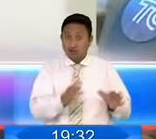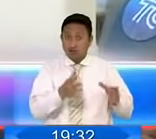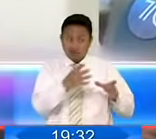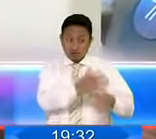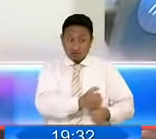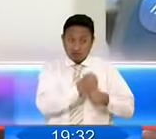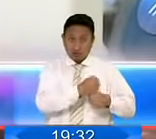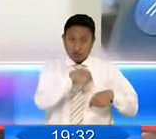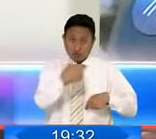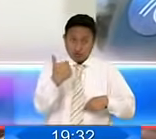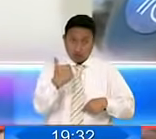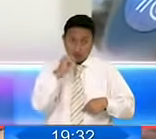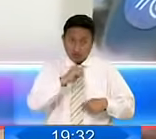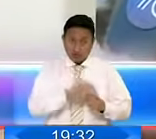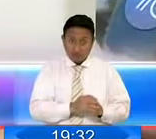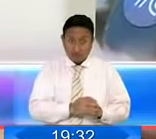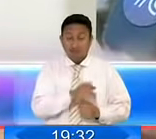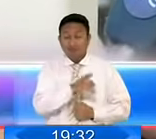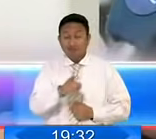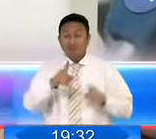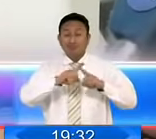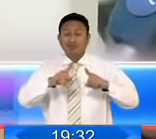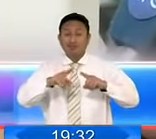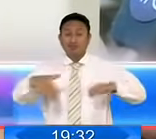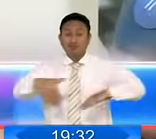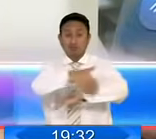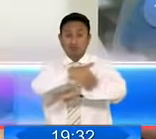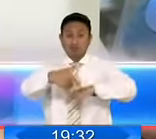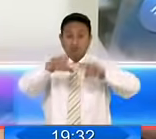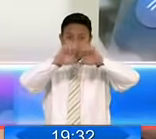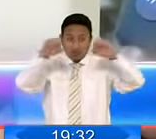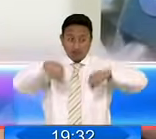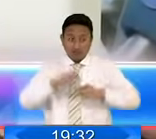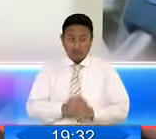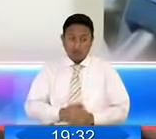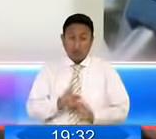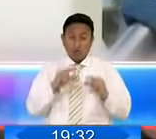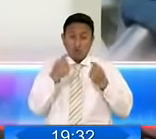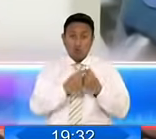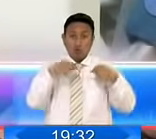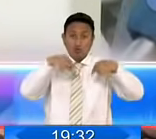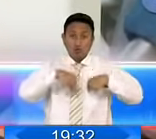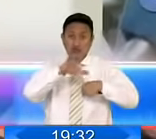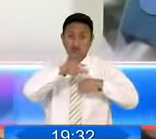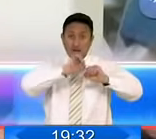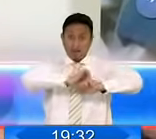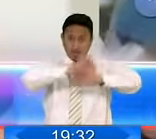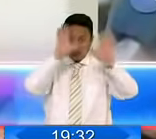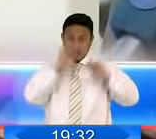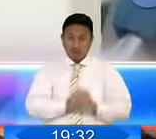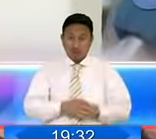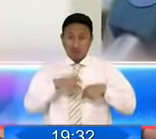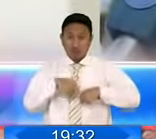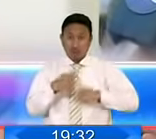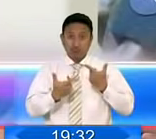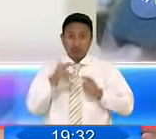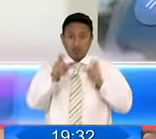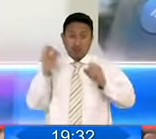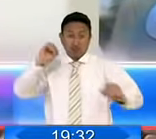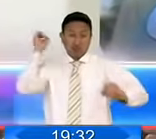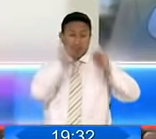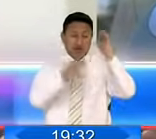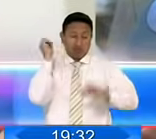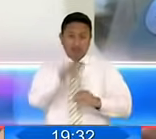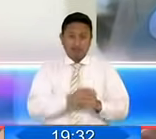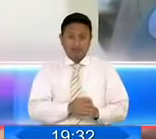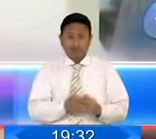correspondientes, porque está sucediendo que en las distintas sedes de las operadoras se agrupan la gente a las 5 de la mañana y salen a agredir a los buses. Entonces,